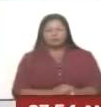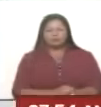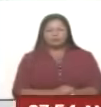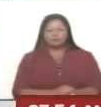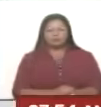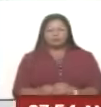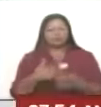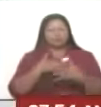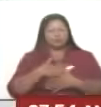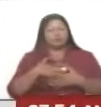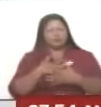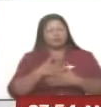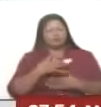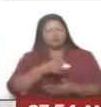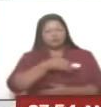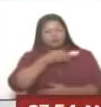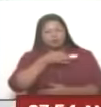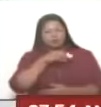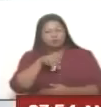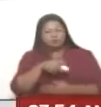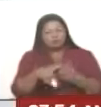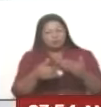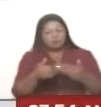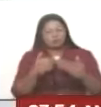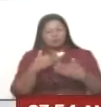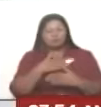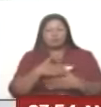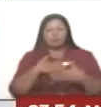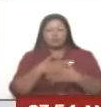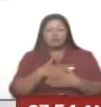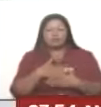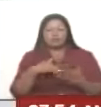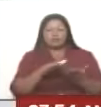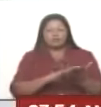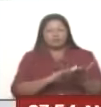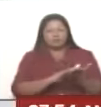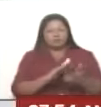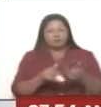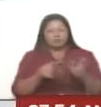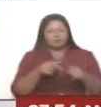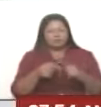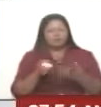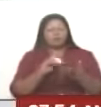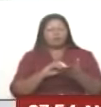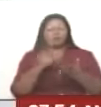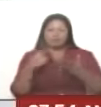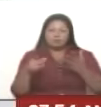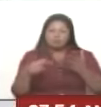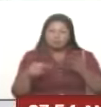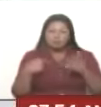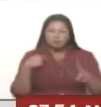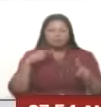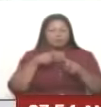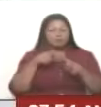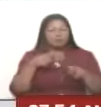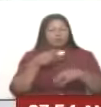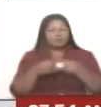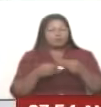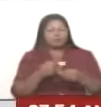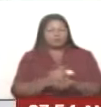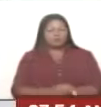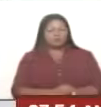el bienestar social y el estado de bienestar, la recuperación y el restablecimiento, son los elementos y hacia ahí vamos a trabajar. En el caso